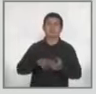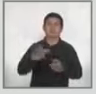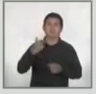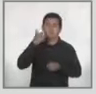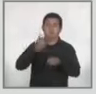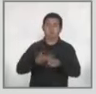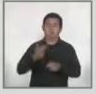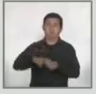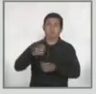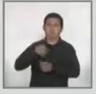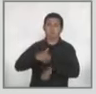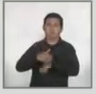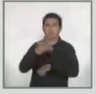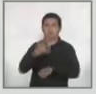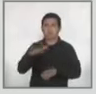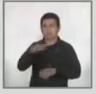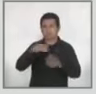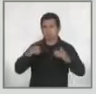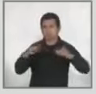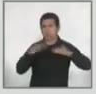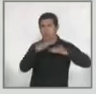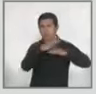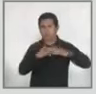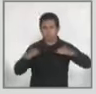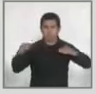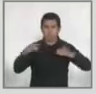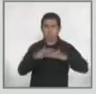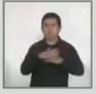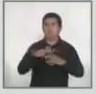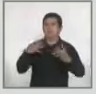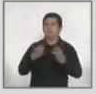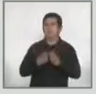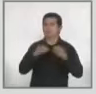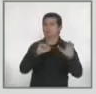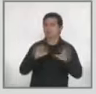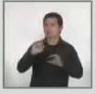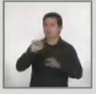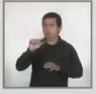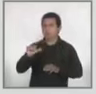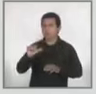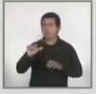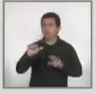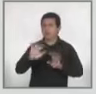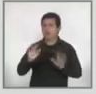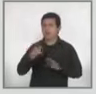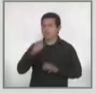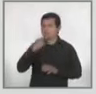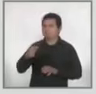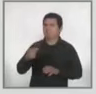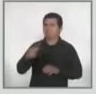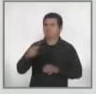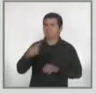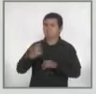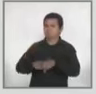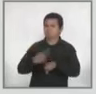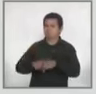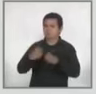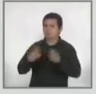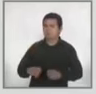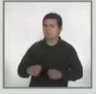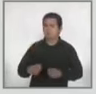sanitaria número 4, Costa, tenemos 626 casos reportados como confirmados,